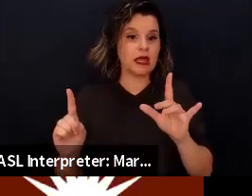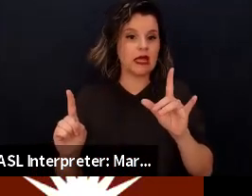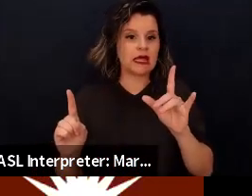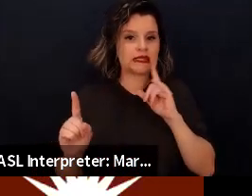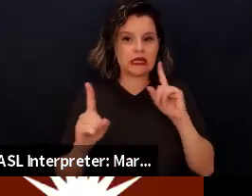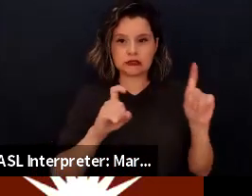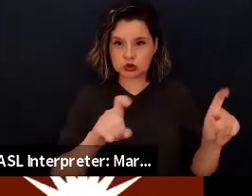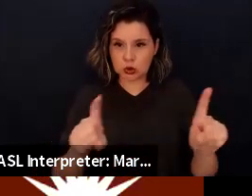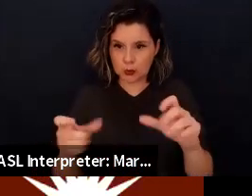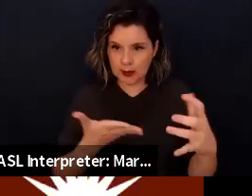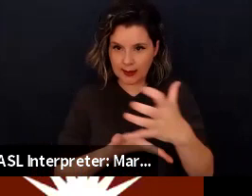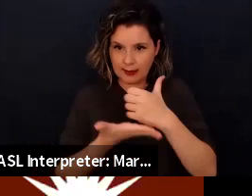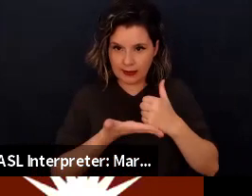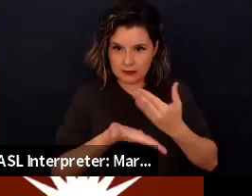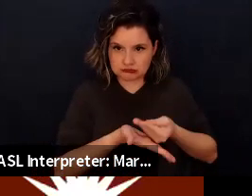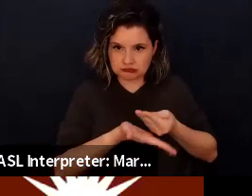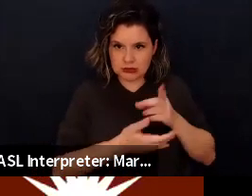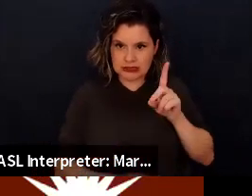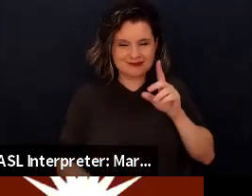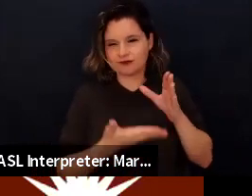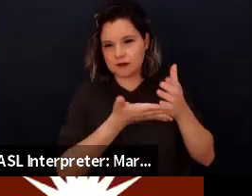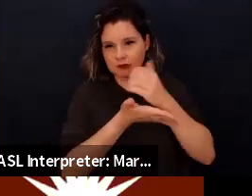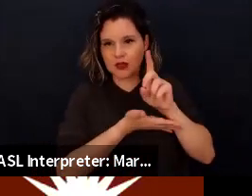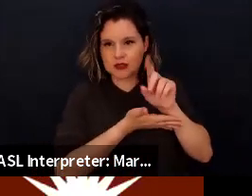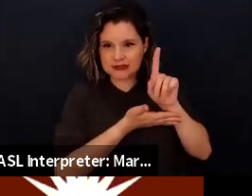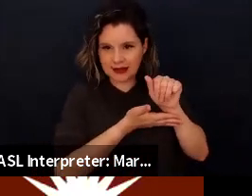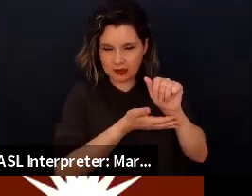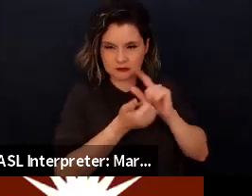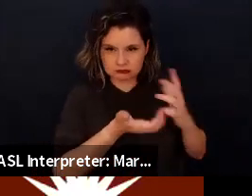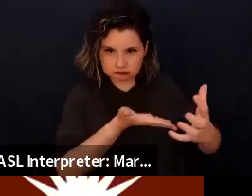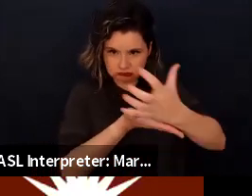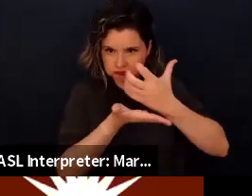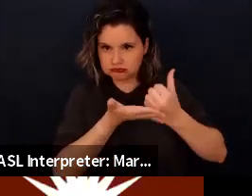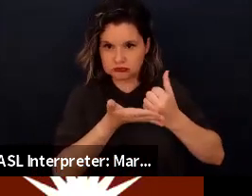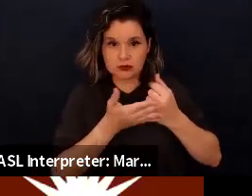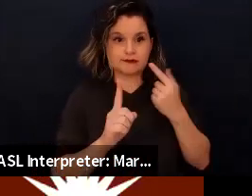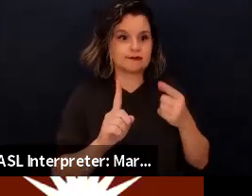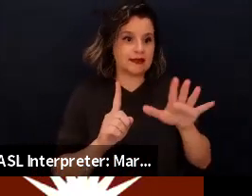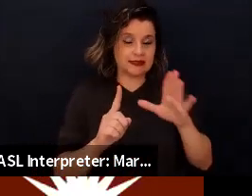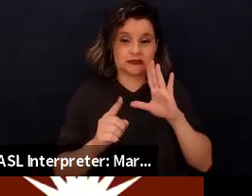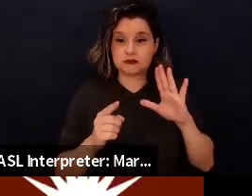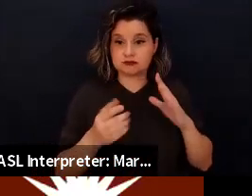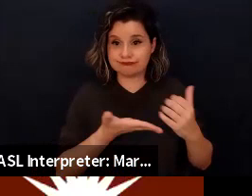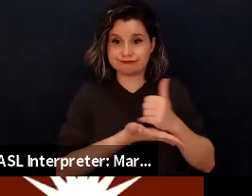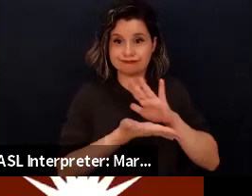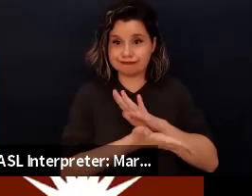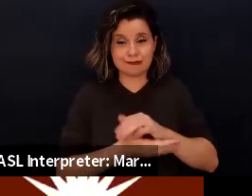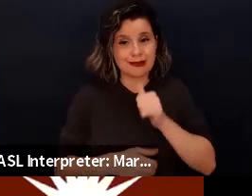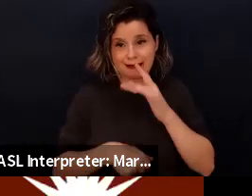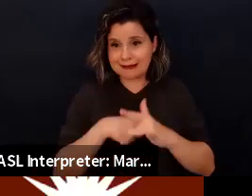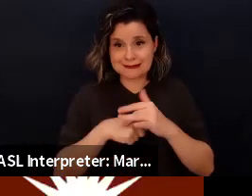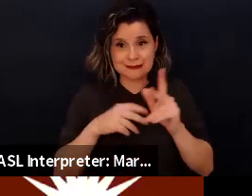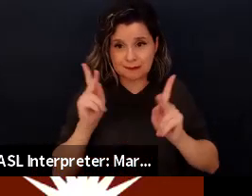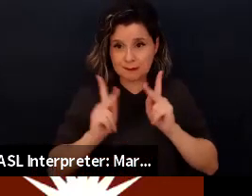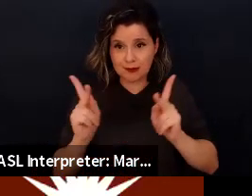solicitó documentos a través de la Ley de Libertad de Información, que una vez más estos documentos no están disponibles al